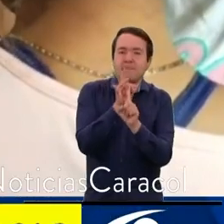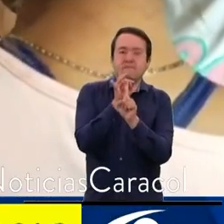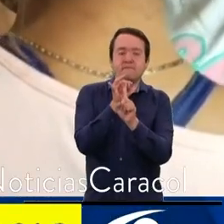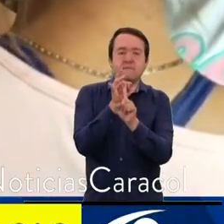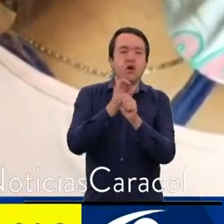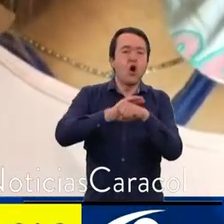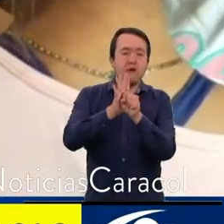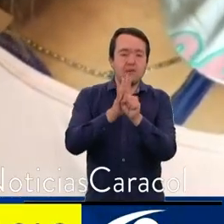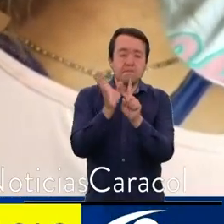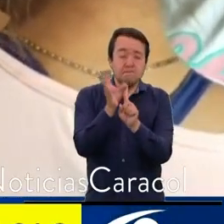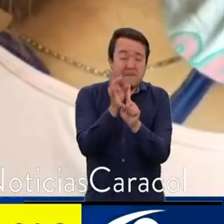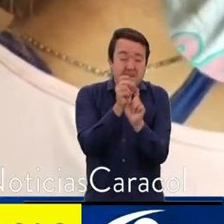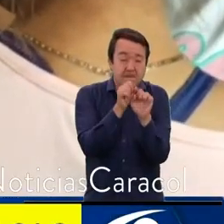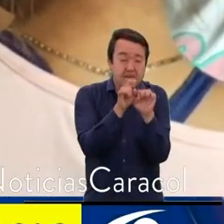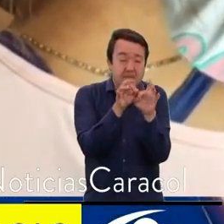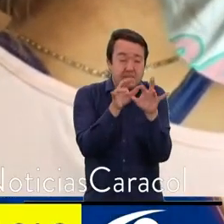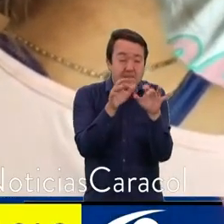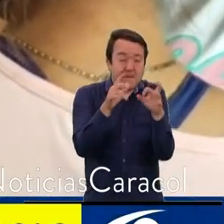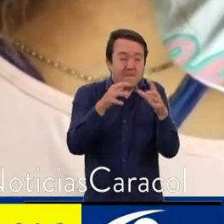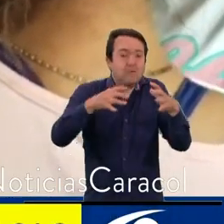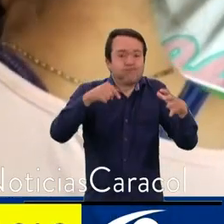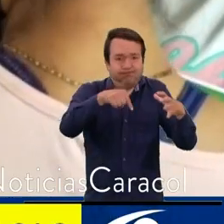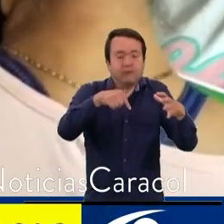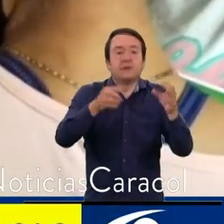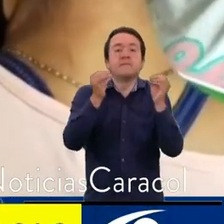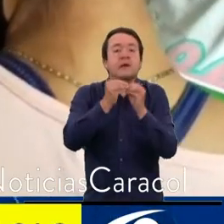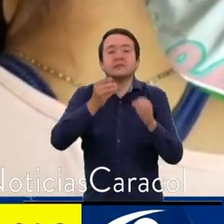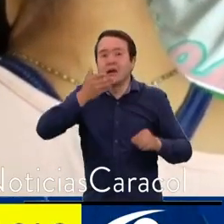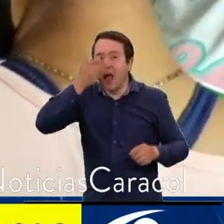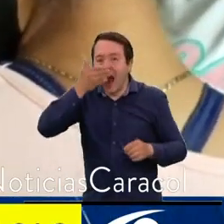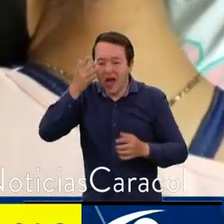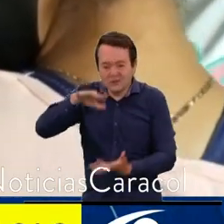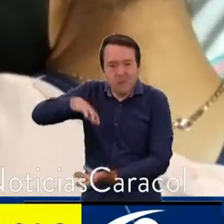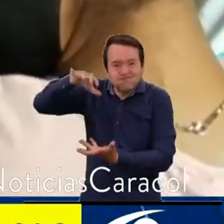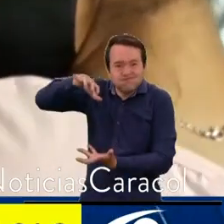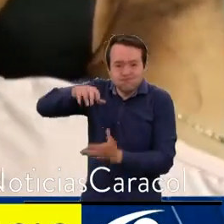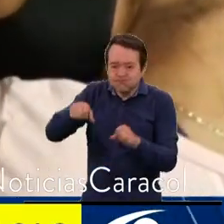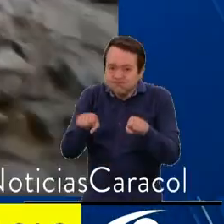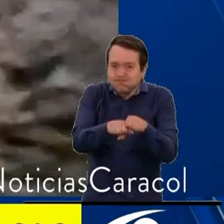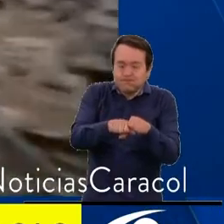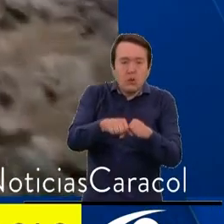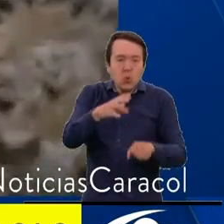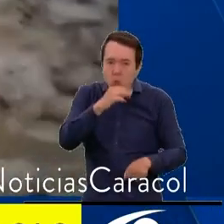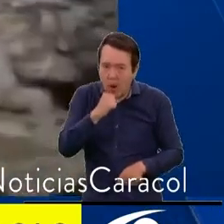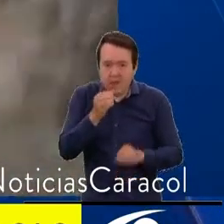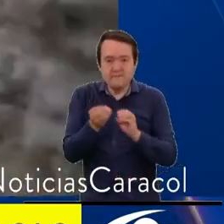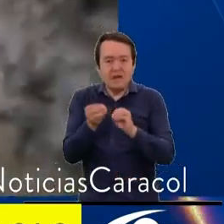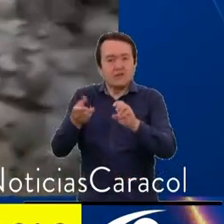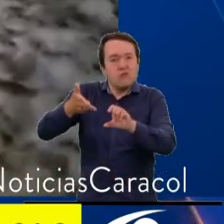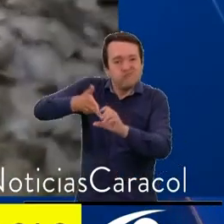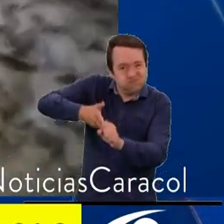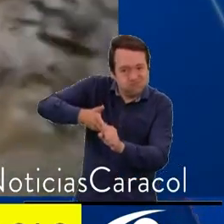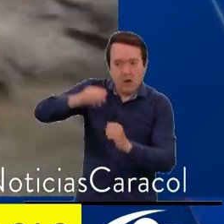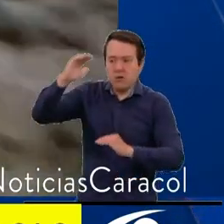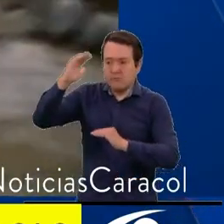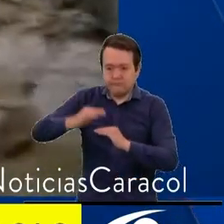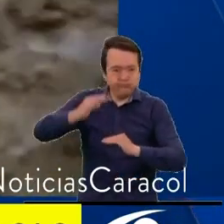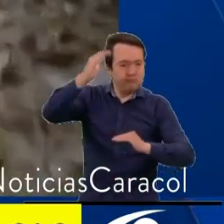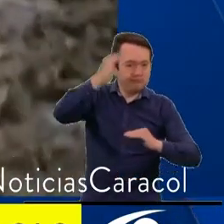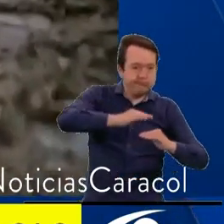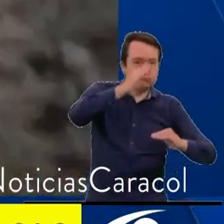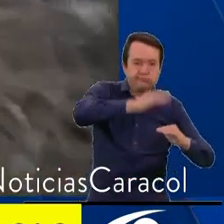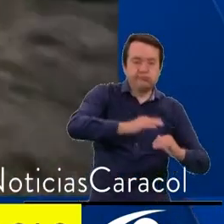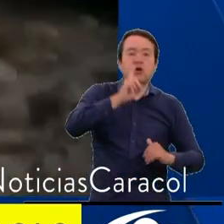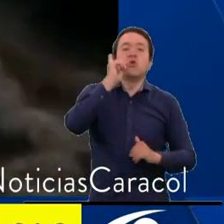pero también el desabastecimiento de productos como el gas natural y también el combustible para los vehículos y demás, producto de los cierres que hay en